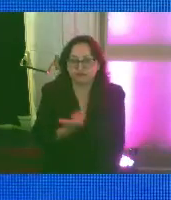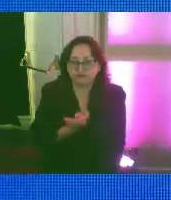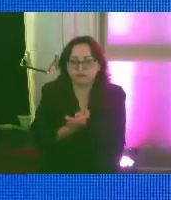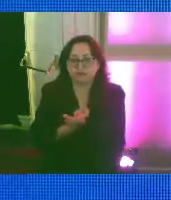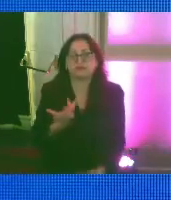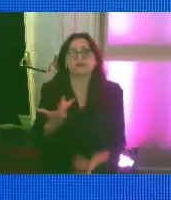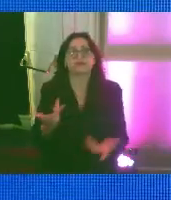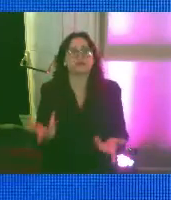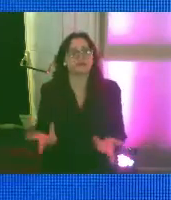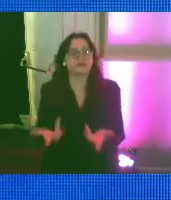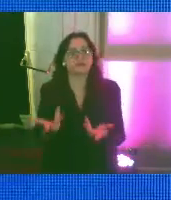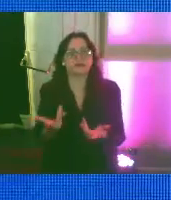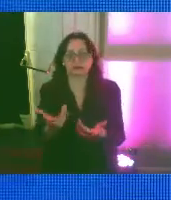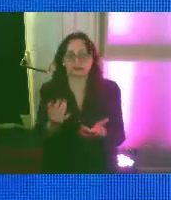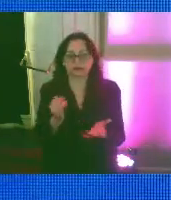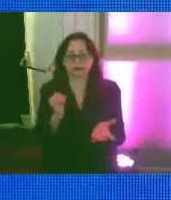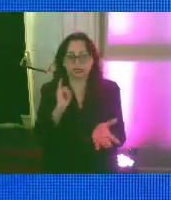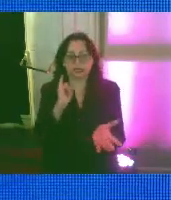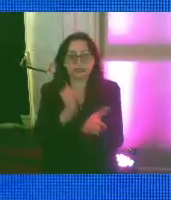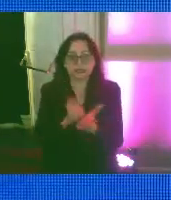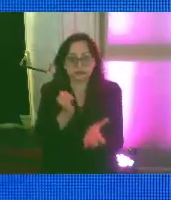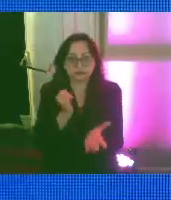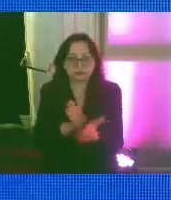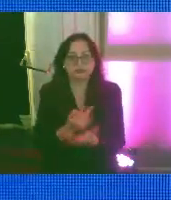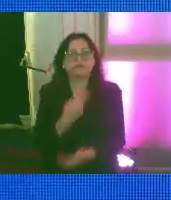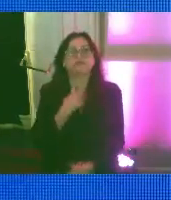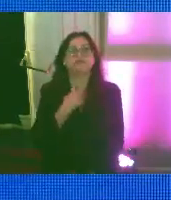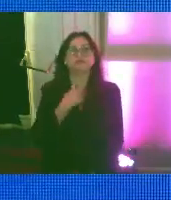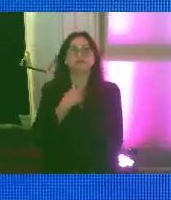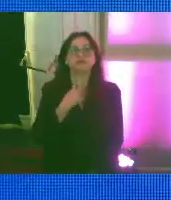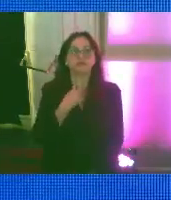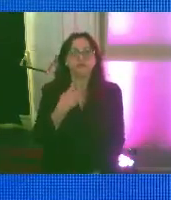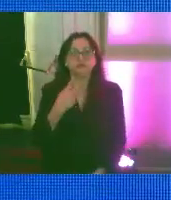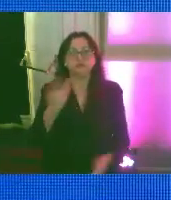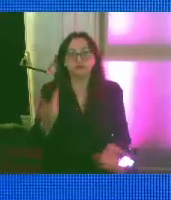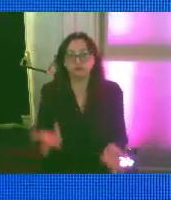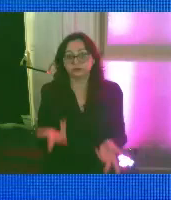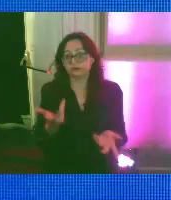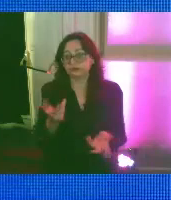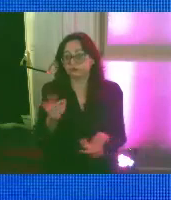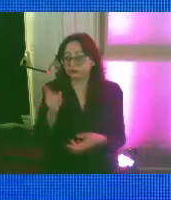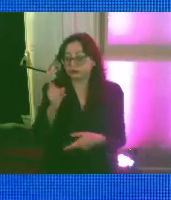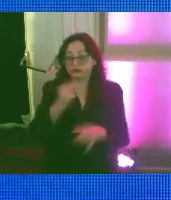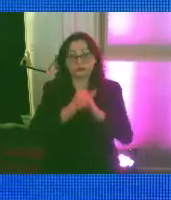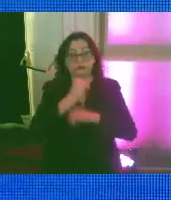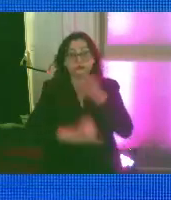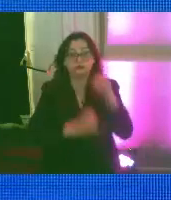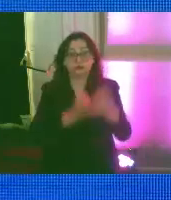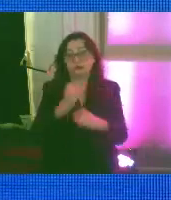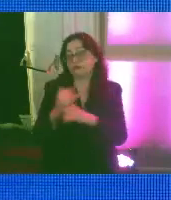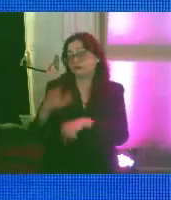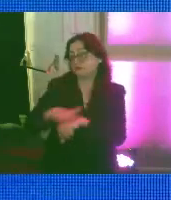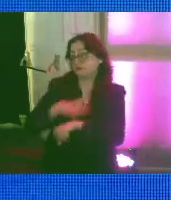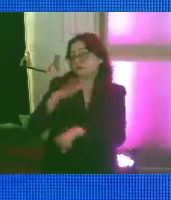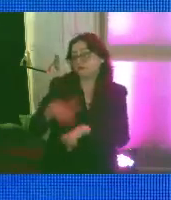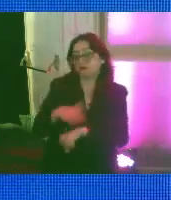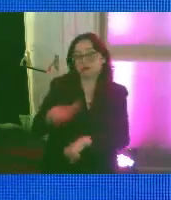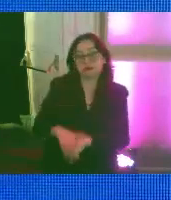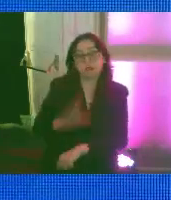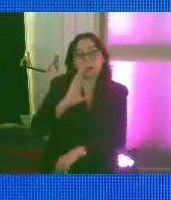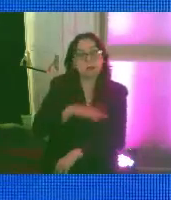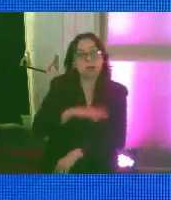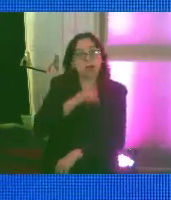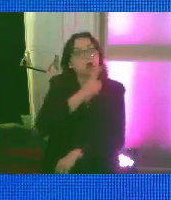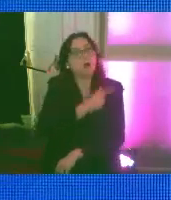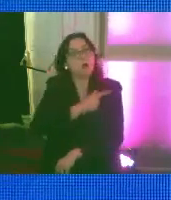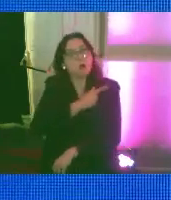espacio fiscal, como les gusta decir al Fondo Monetario Internacional, esos organismos, ¿no? Entonces tenemos que ver cuáles